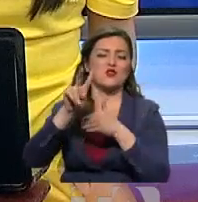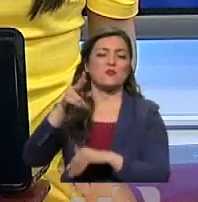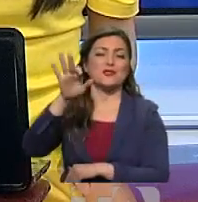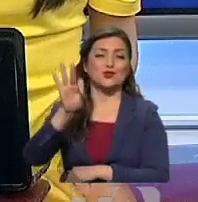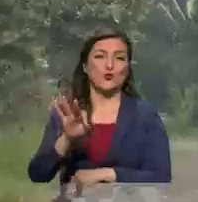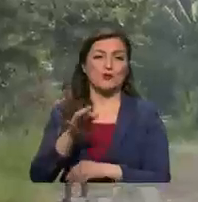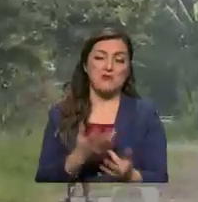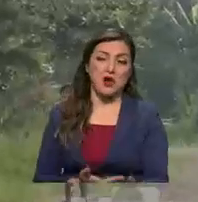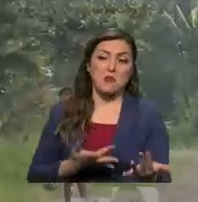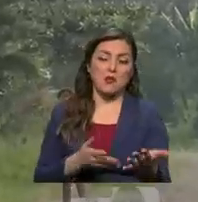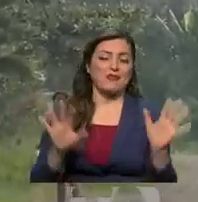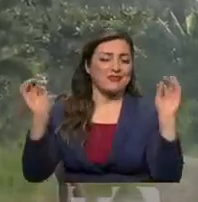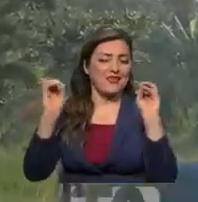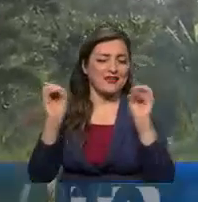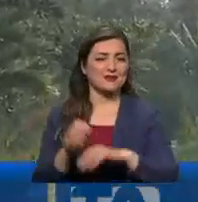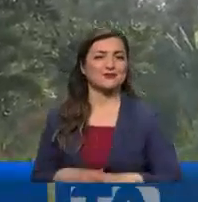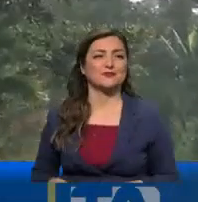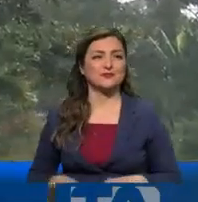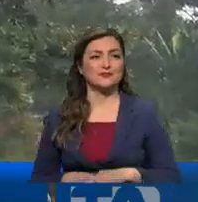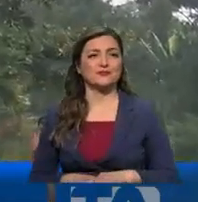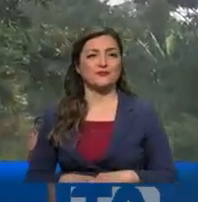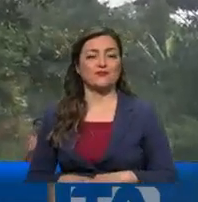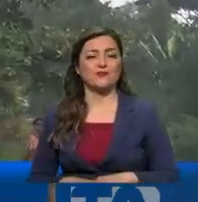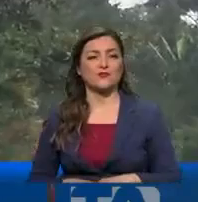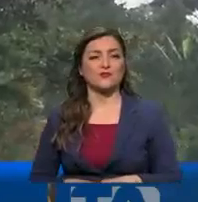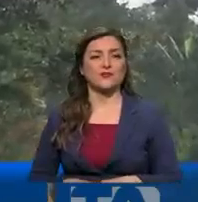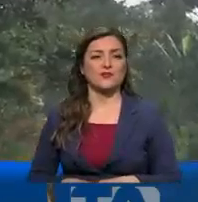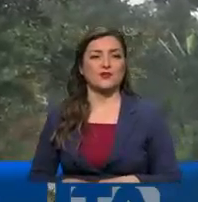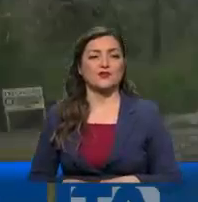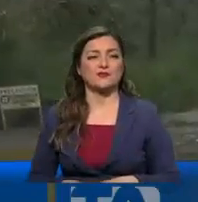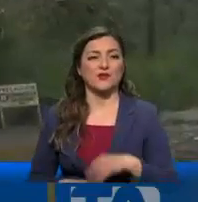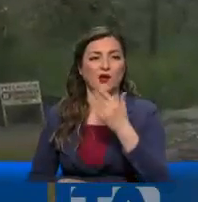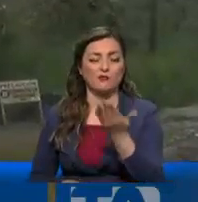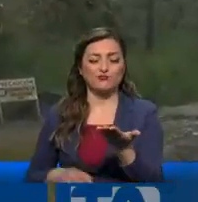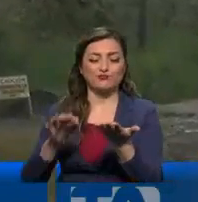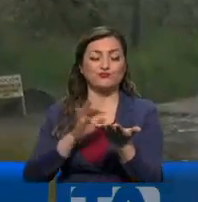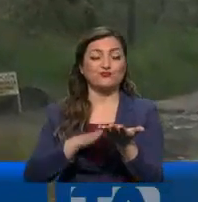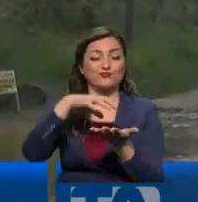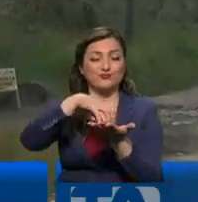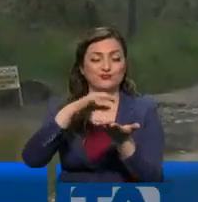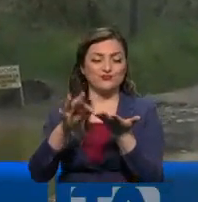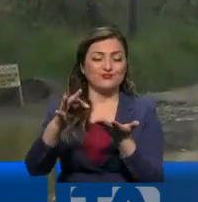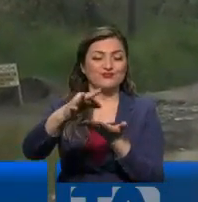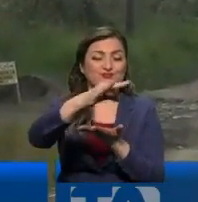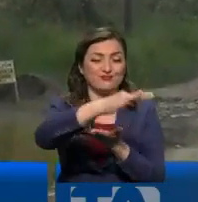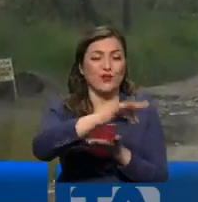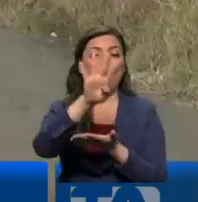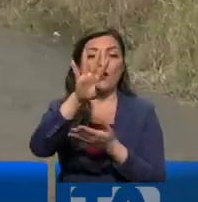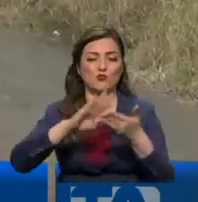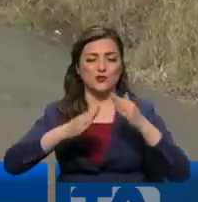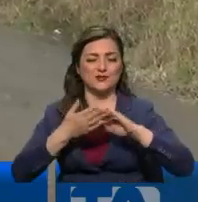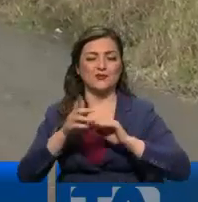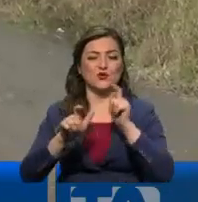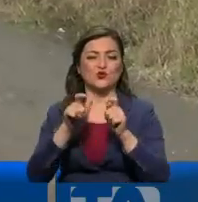2019. Los moradores de Zapallo, Ronca Tigrillo, Latey y Naranjal, 4 comunidades del cantón Quinindé